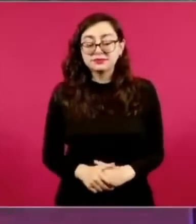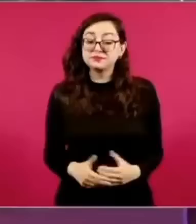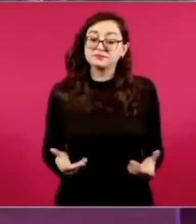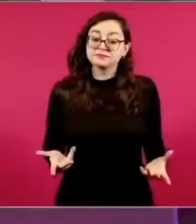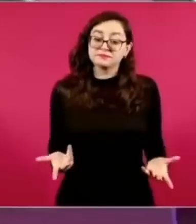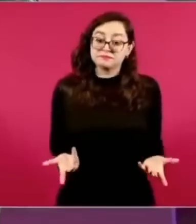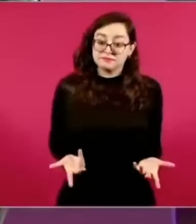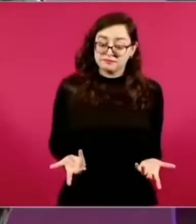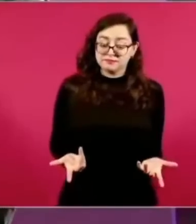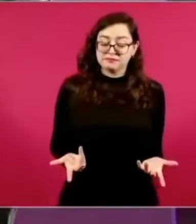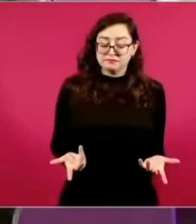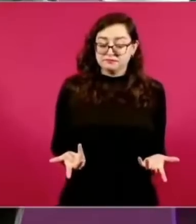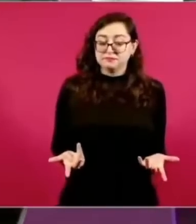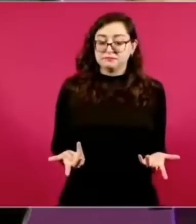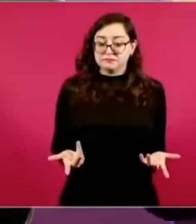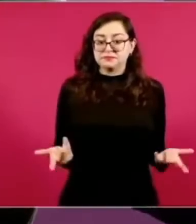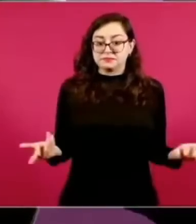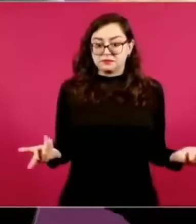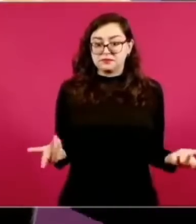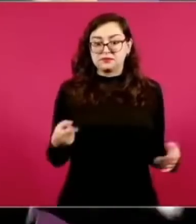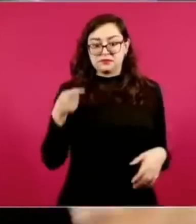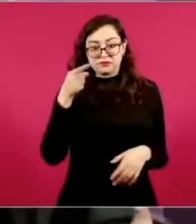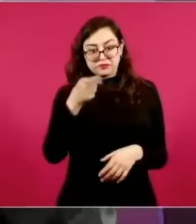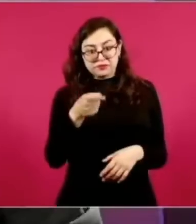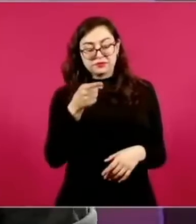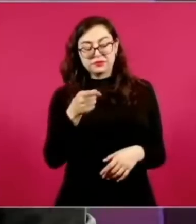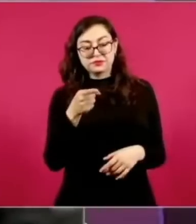Entonces, es un periodismo